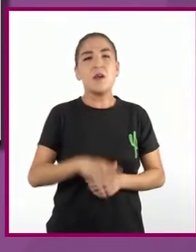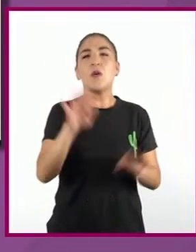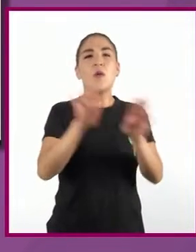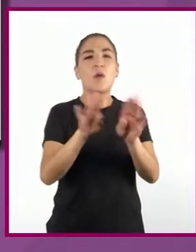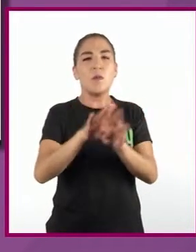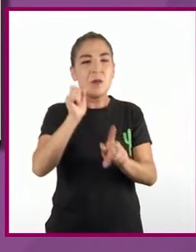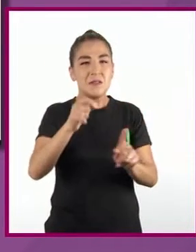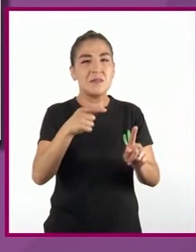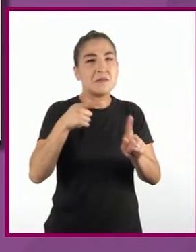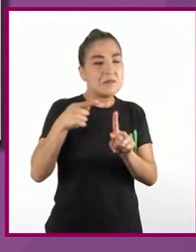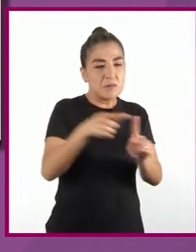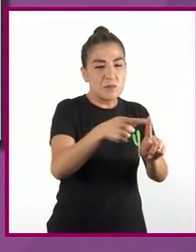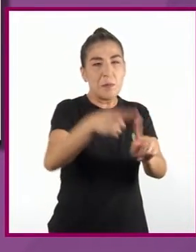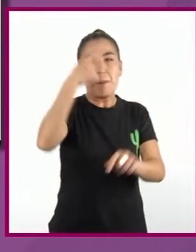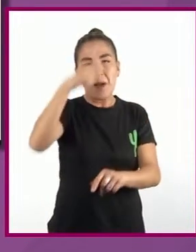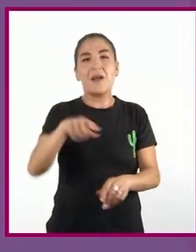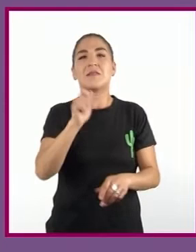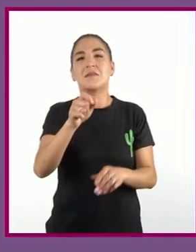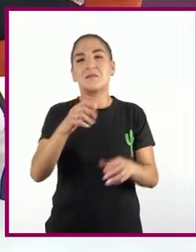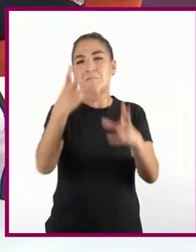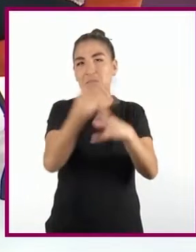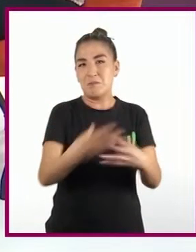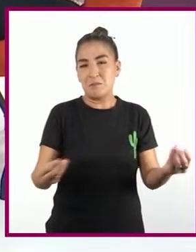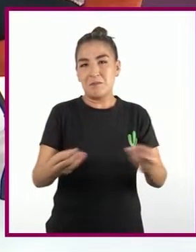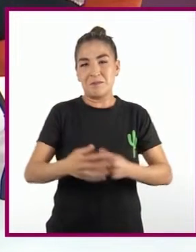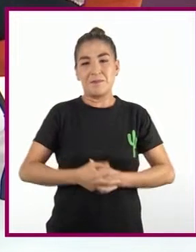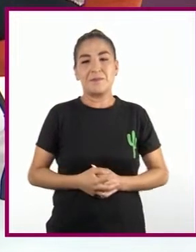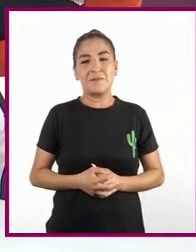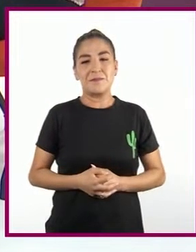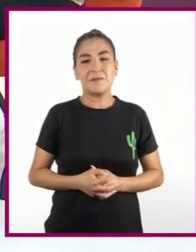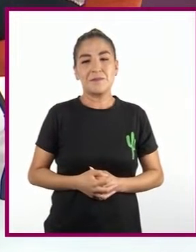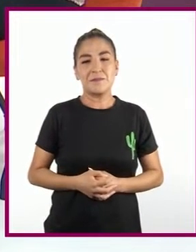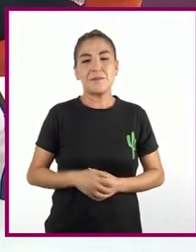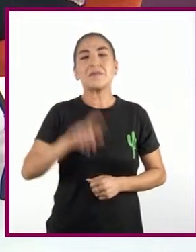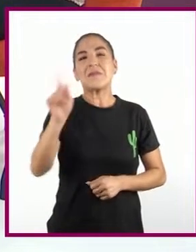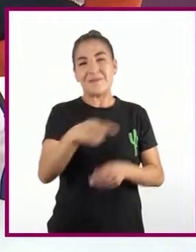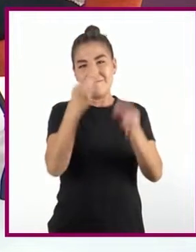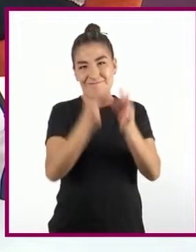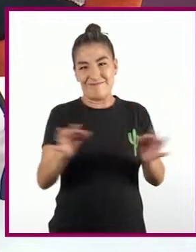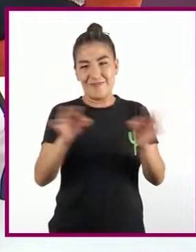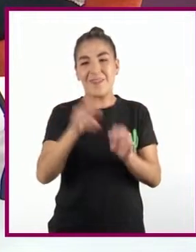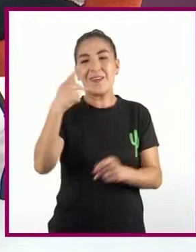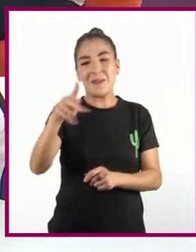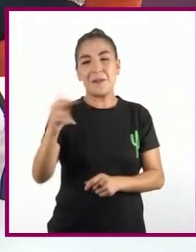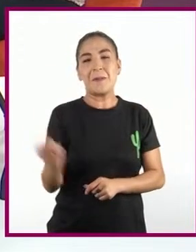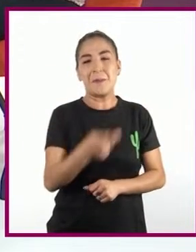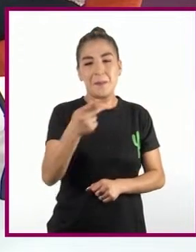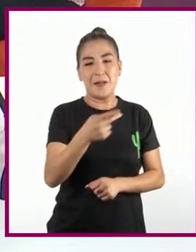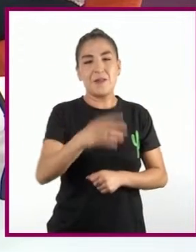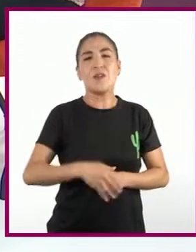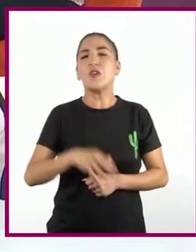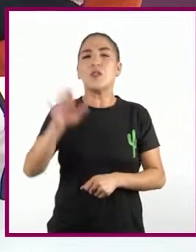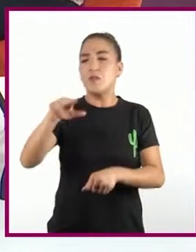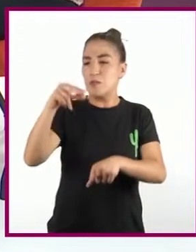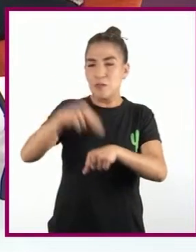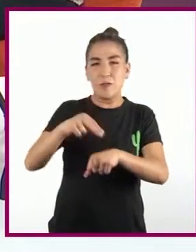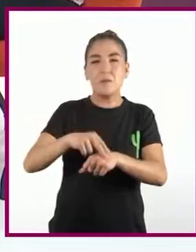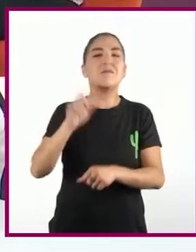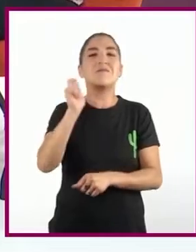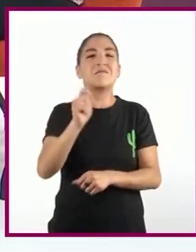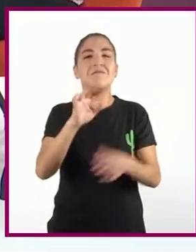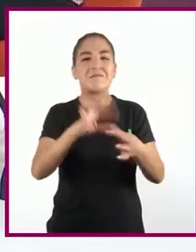estas problemáticas para buscar soluciones? Gracias. Es muy importante tu pregunta, Yeratzi. Doctora, la